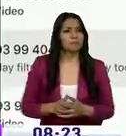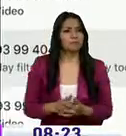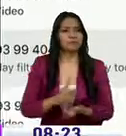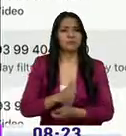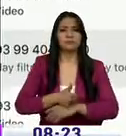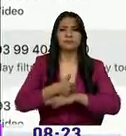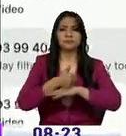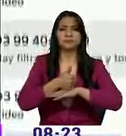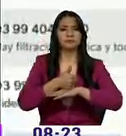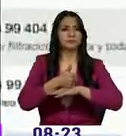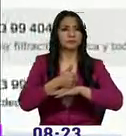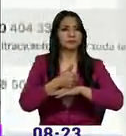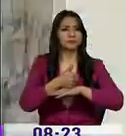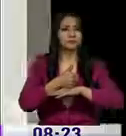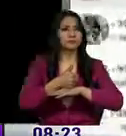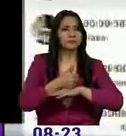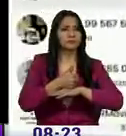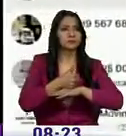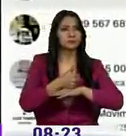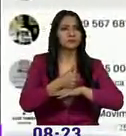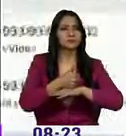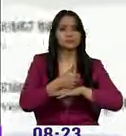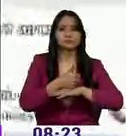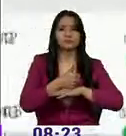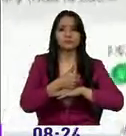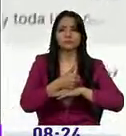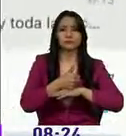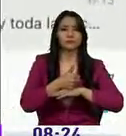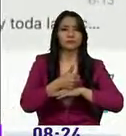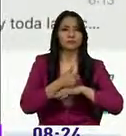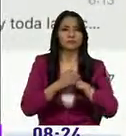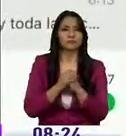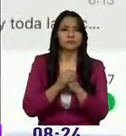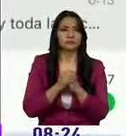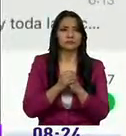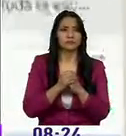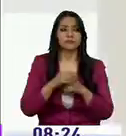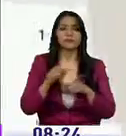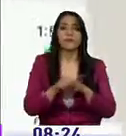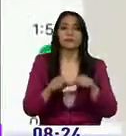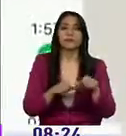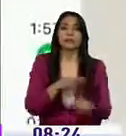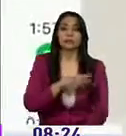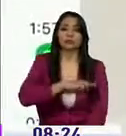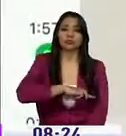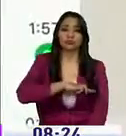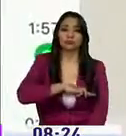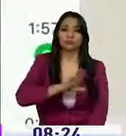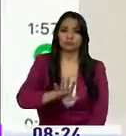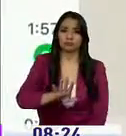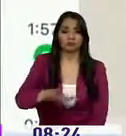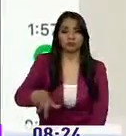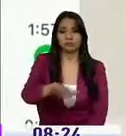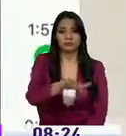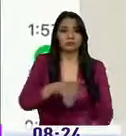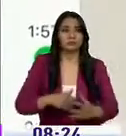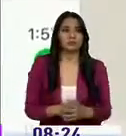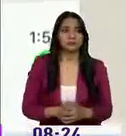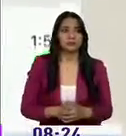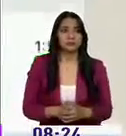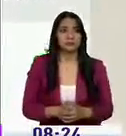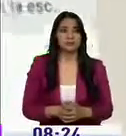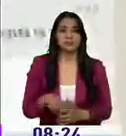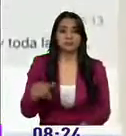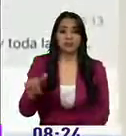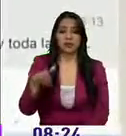autoridad, más que el GAT, es el zonal de los Chillos, el que tendría que hacer algo ahí. Hay filtración freática y toda la escalinata